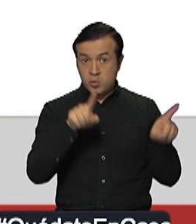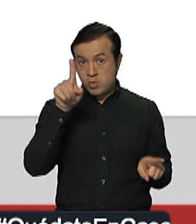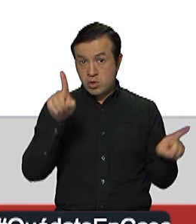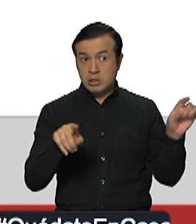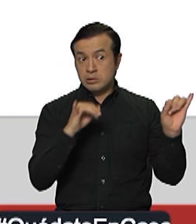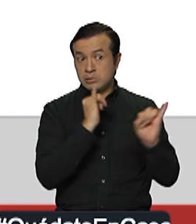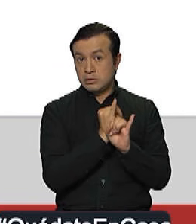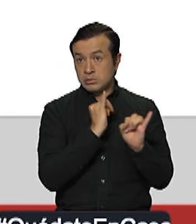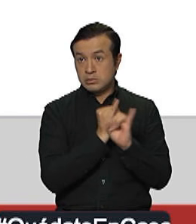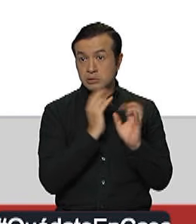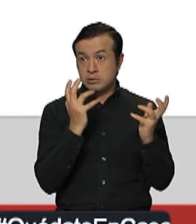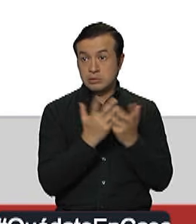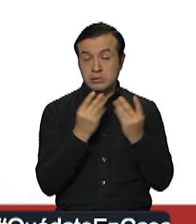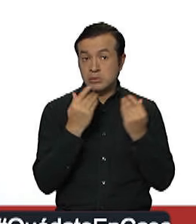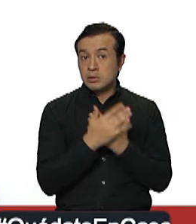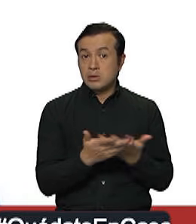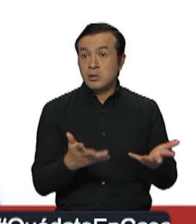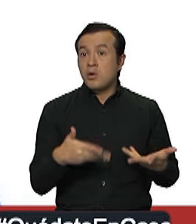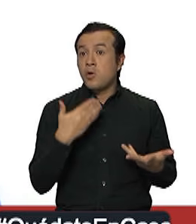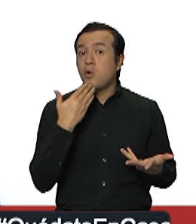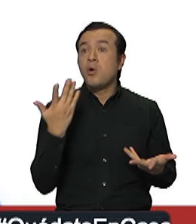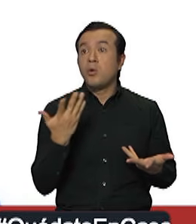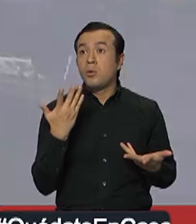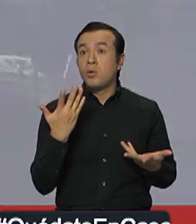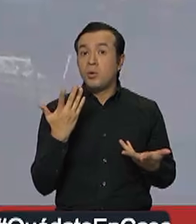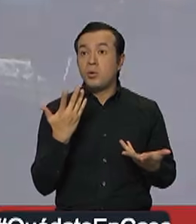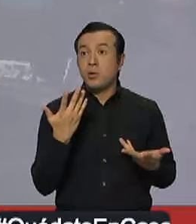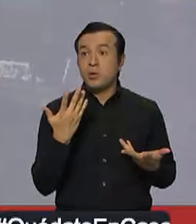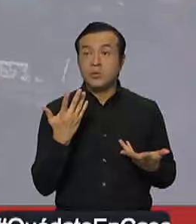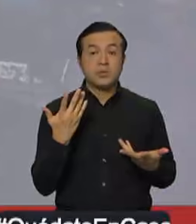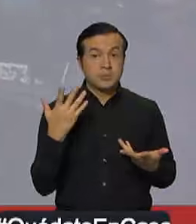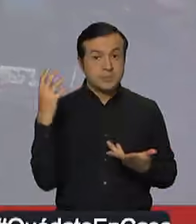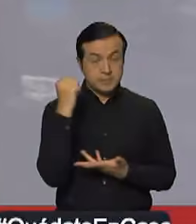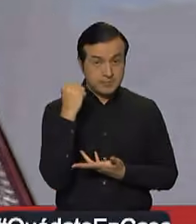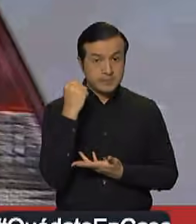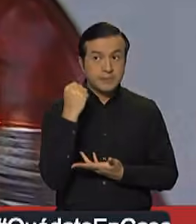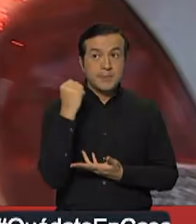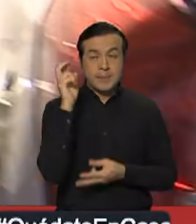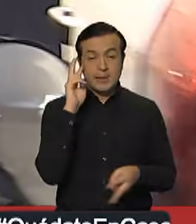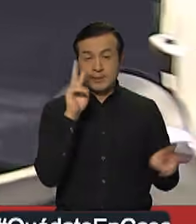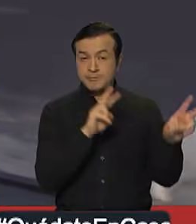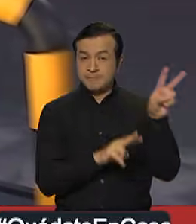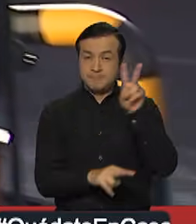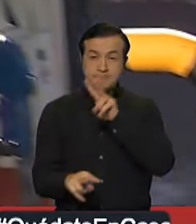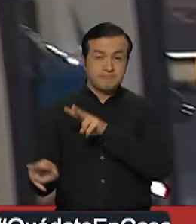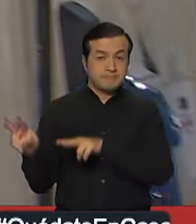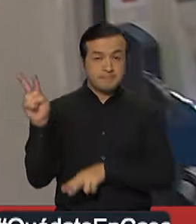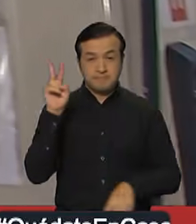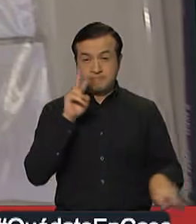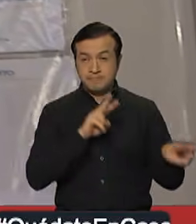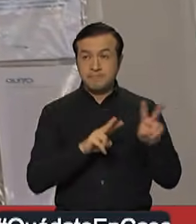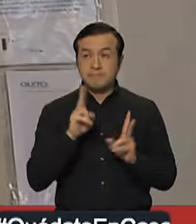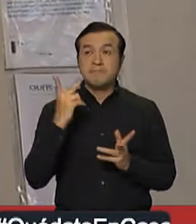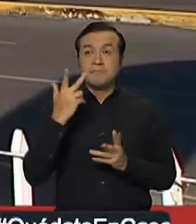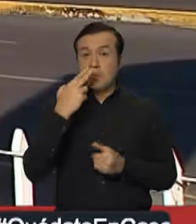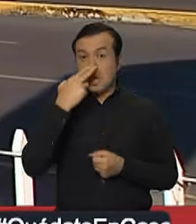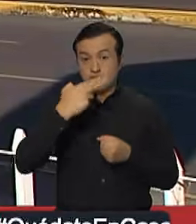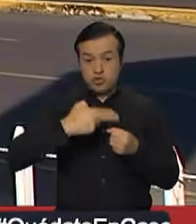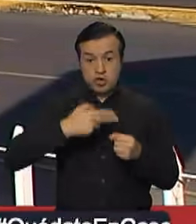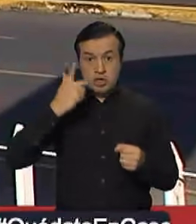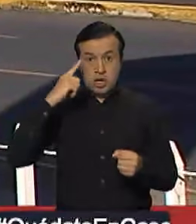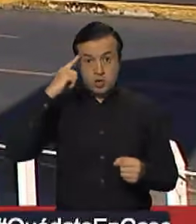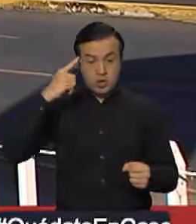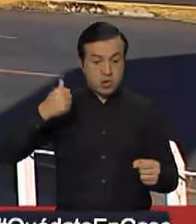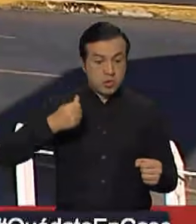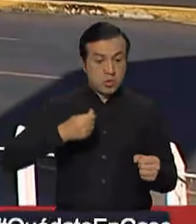que pueden, ¿no es cierto?, no tener un valor agregado. Además, está en análisis la eliminación de los subsidios a los combustibles